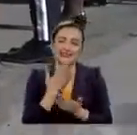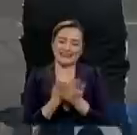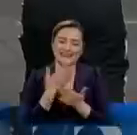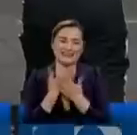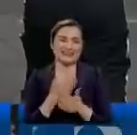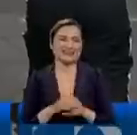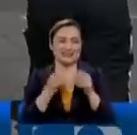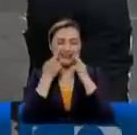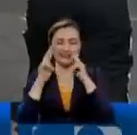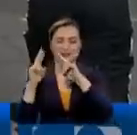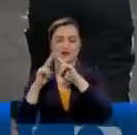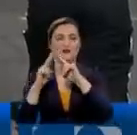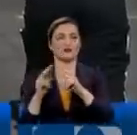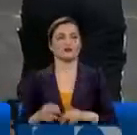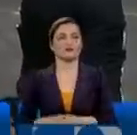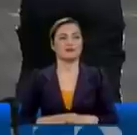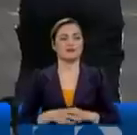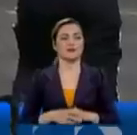reconocimiento. Gracias a los señores